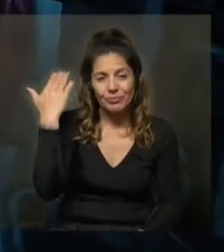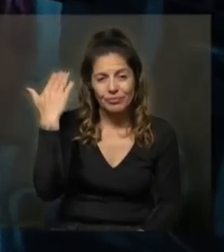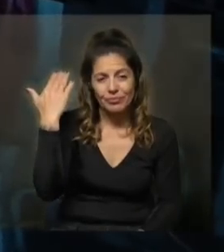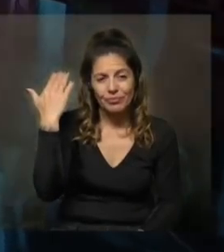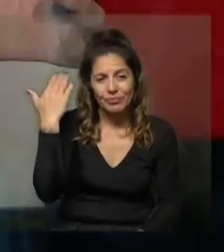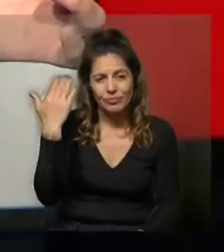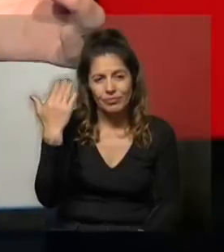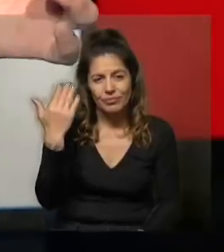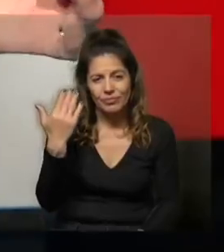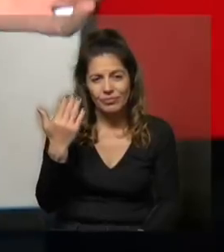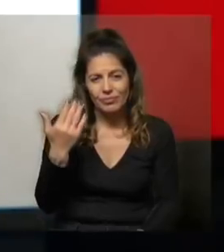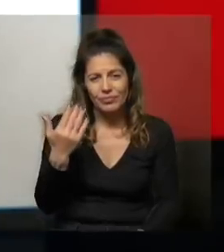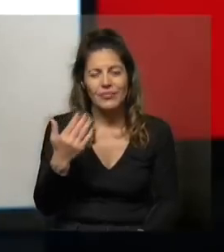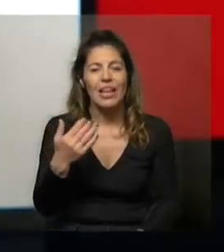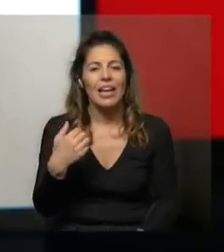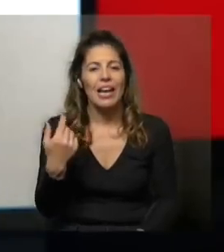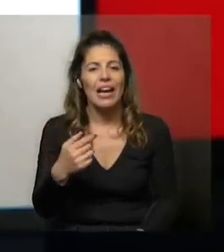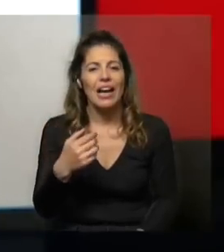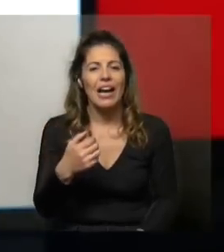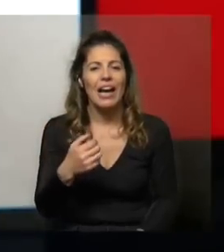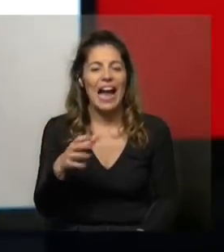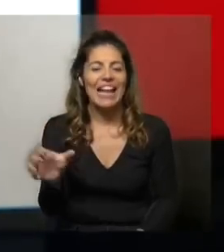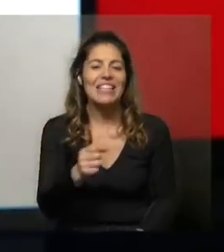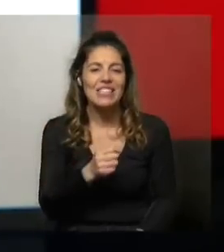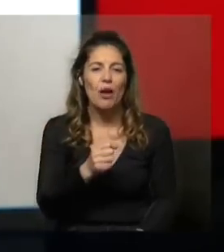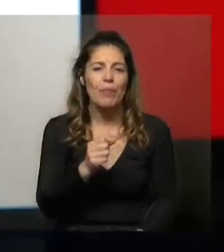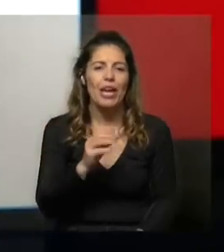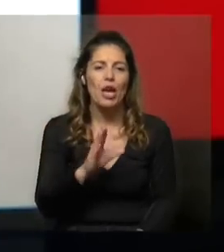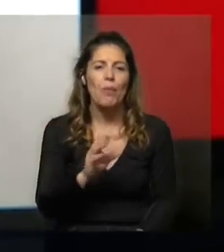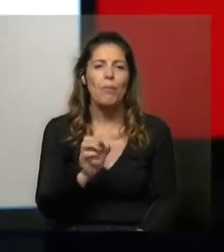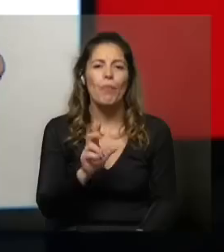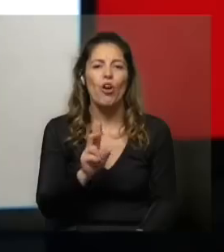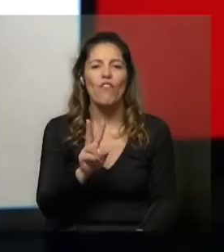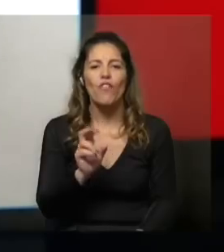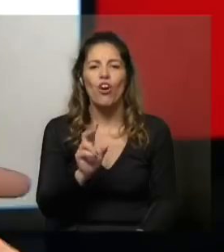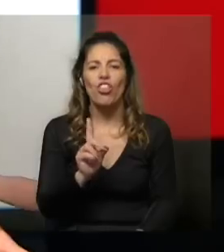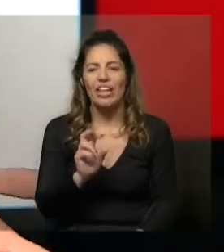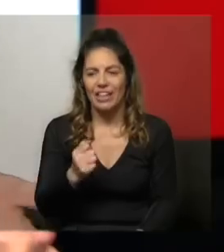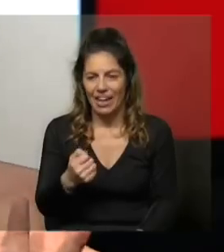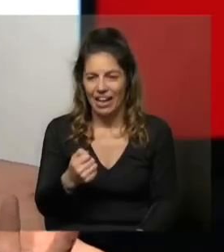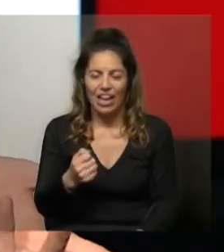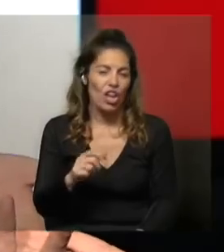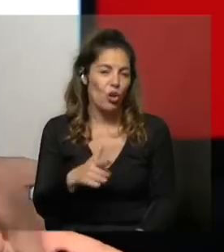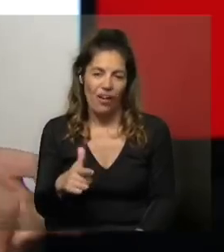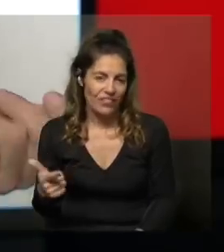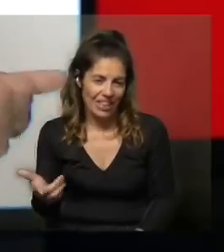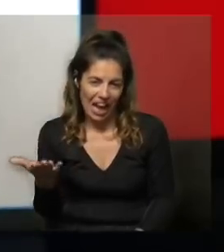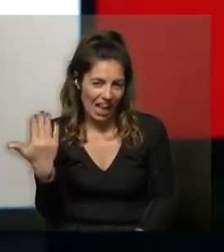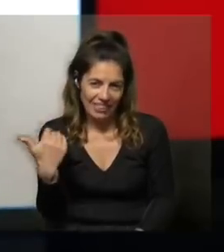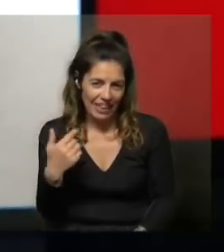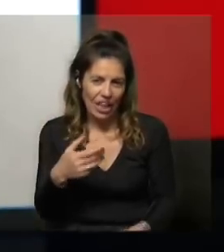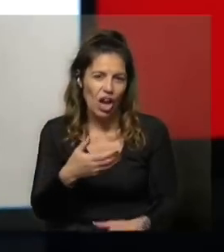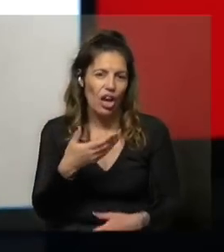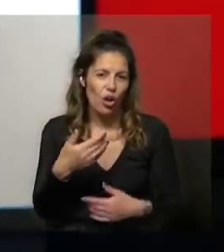alcanzaba la polvera alcanzaba la polvera claro muy no existían los los cobros electrónicos ni nada de eso